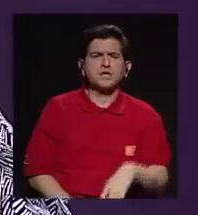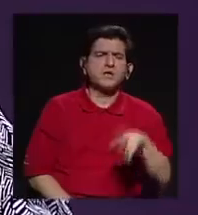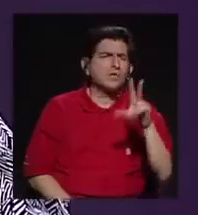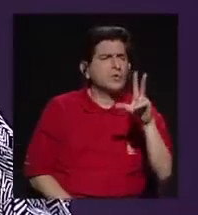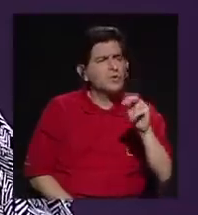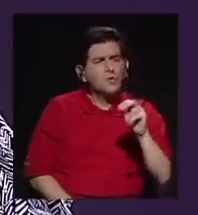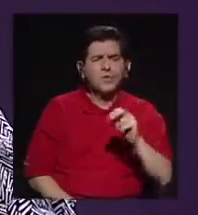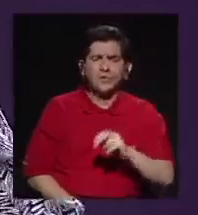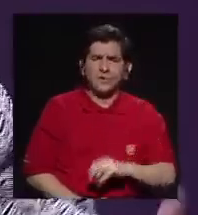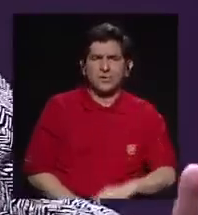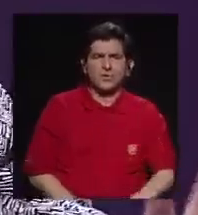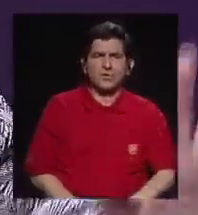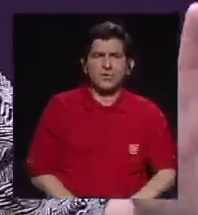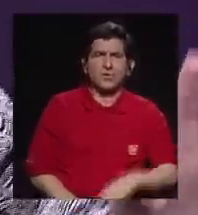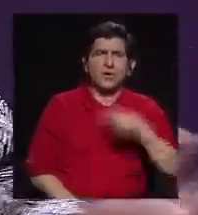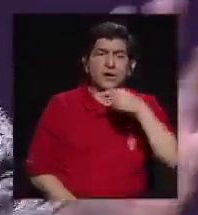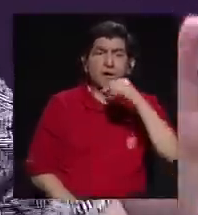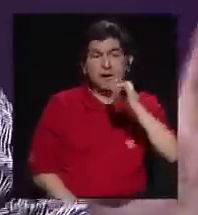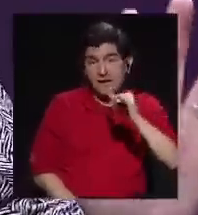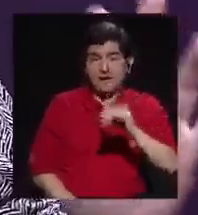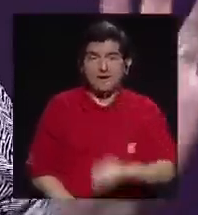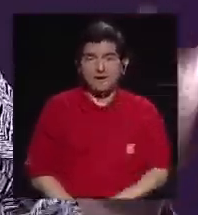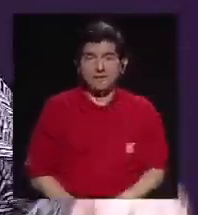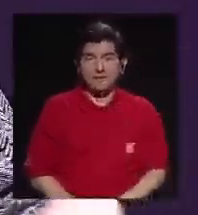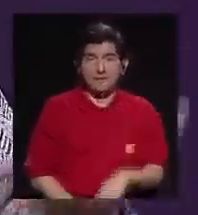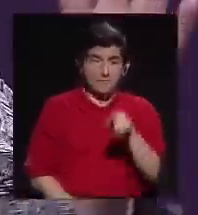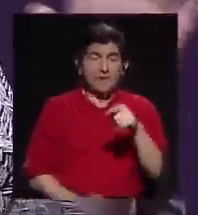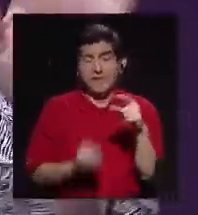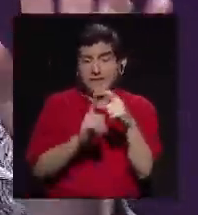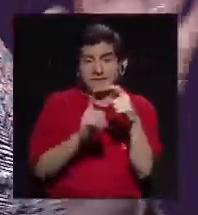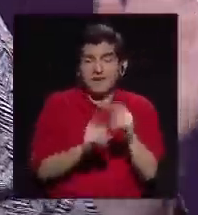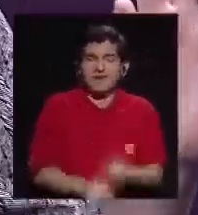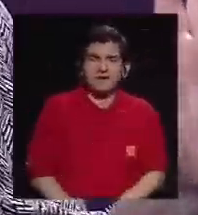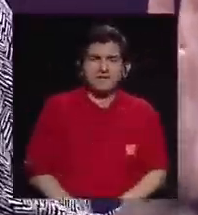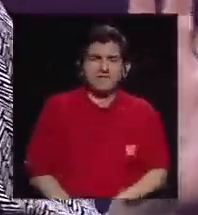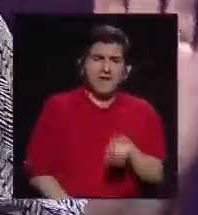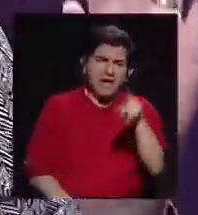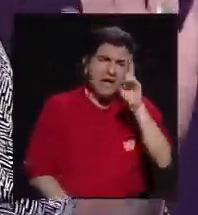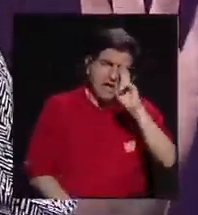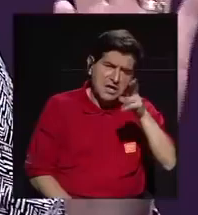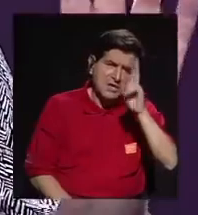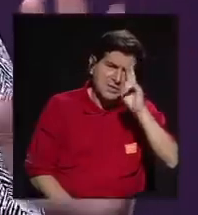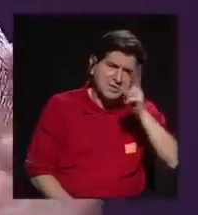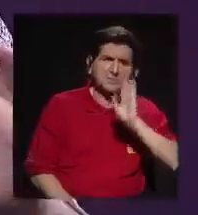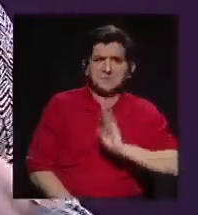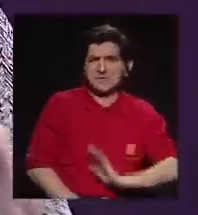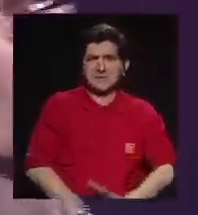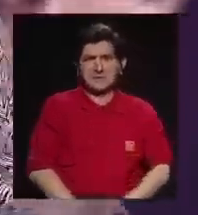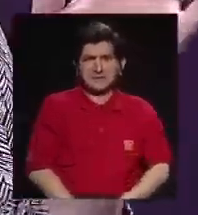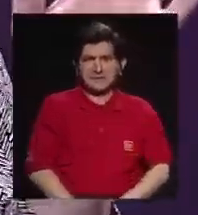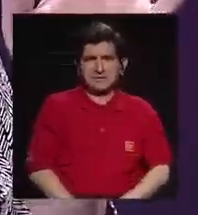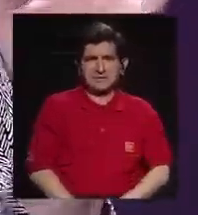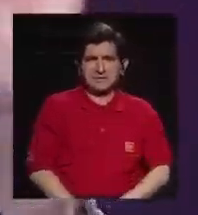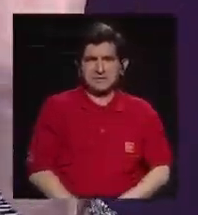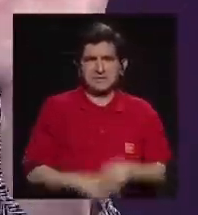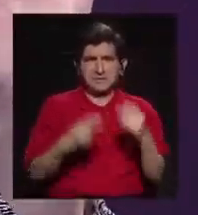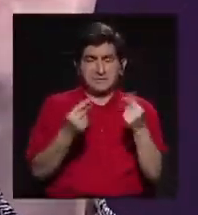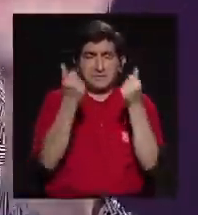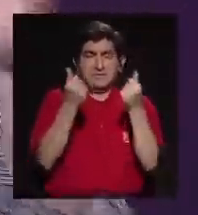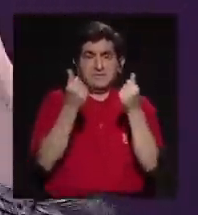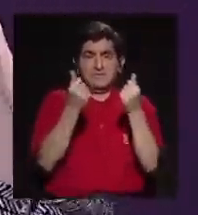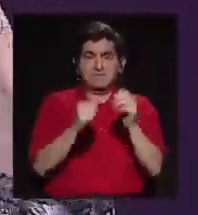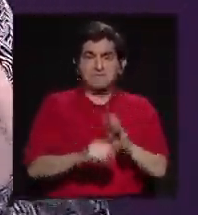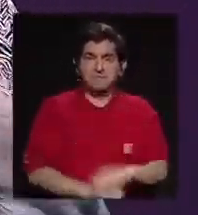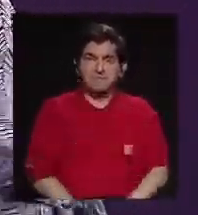bueno, a los gays, ¿verdad? Porque no es cierto, la palabra, que no, hay que respetarlos, ¿verdad? Sí. O sea, y fue de repente, ¿por